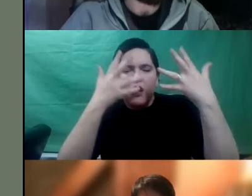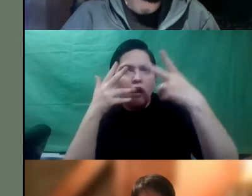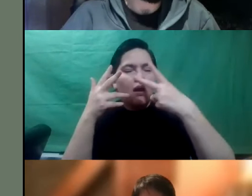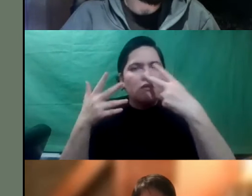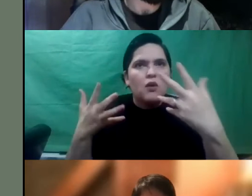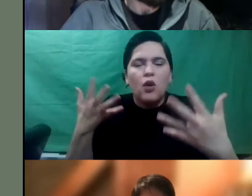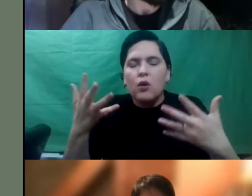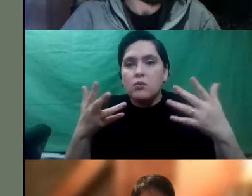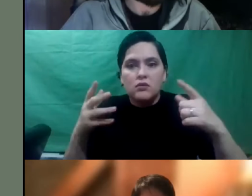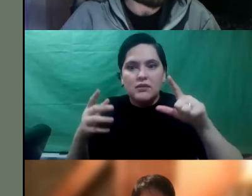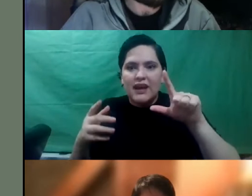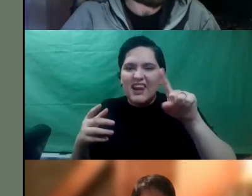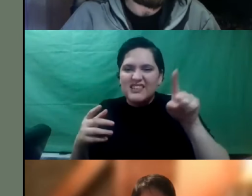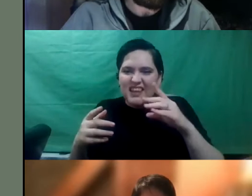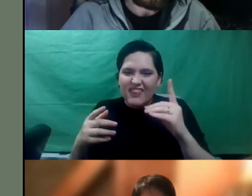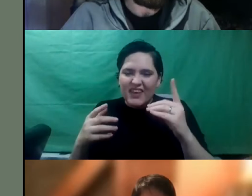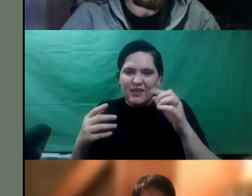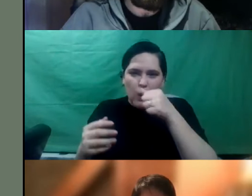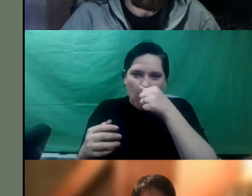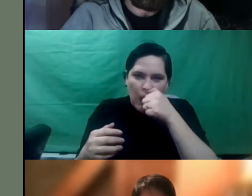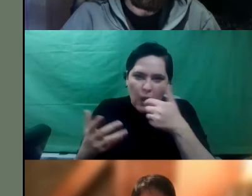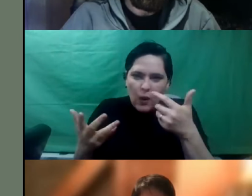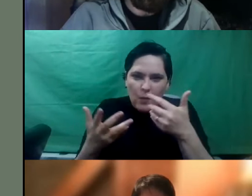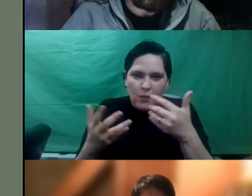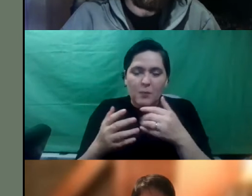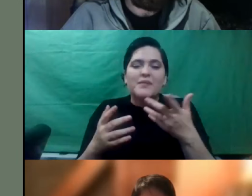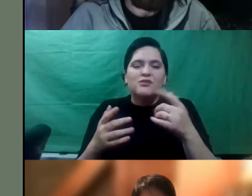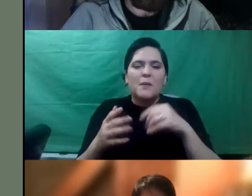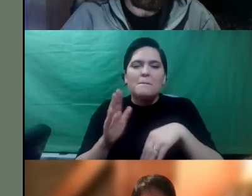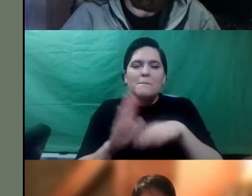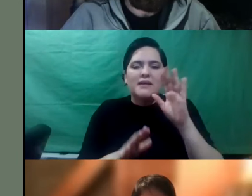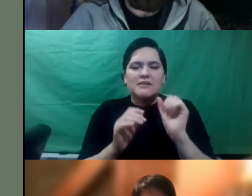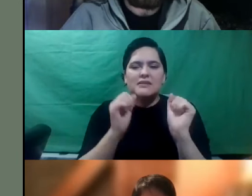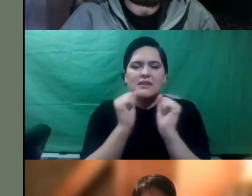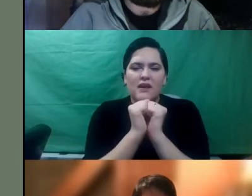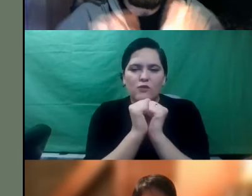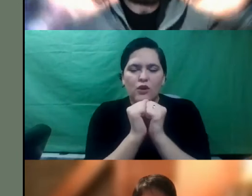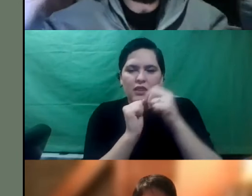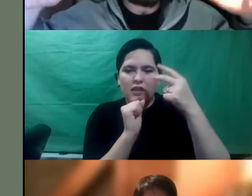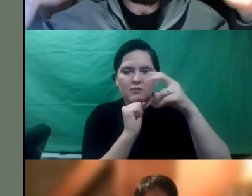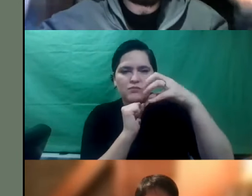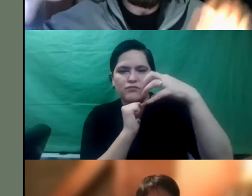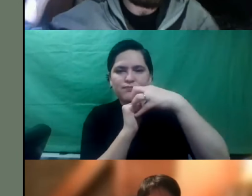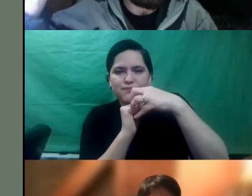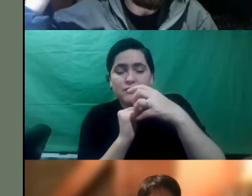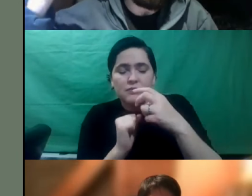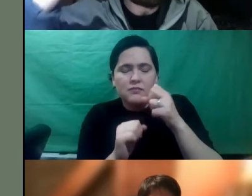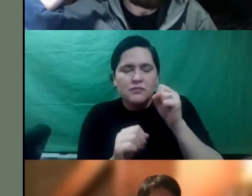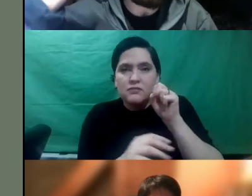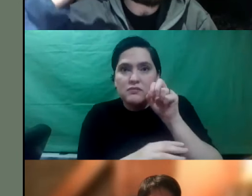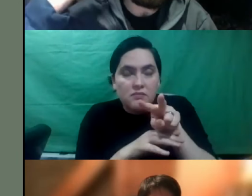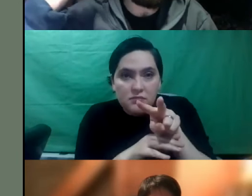experiencia. Y bueno, eso tiene que ver bastante con la arquitectura de la corteza visual. Digamos, se ha visto que varias tramas o tópicos